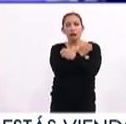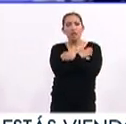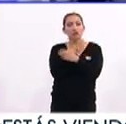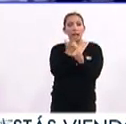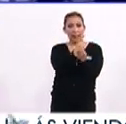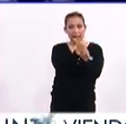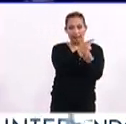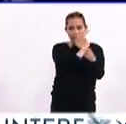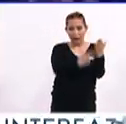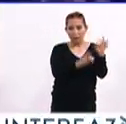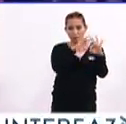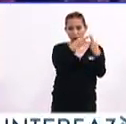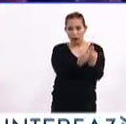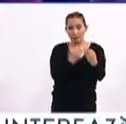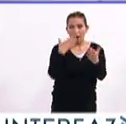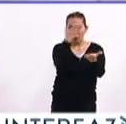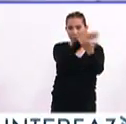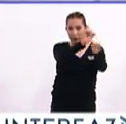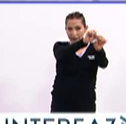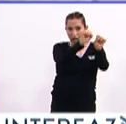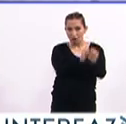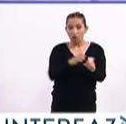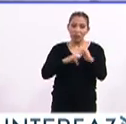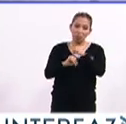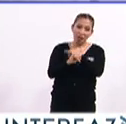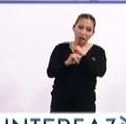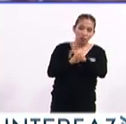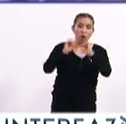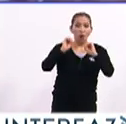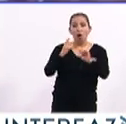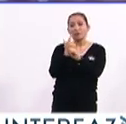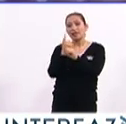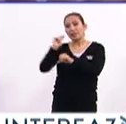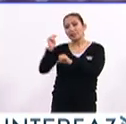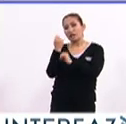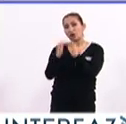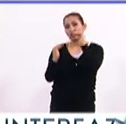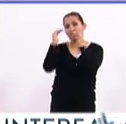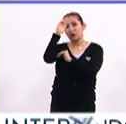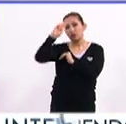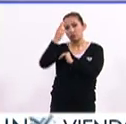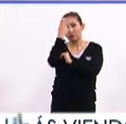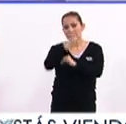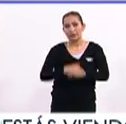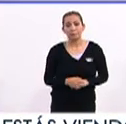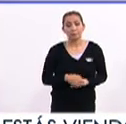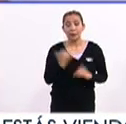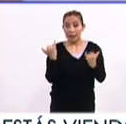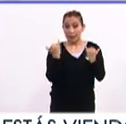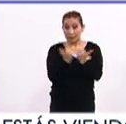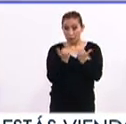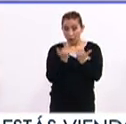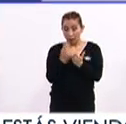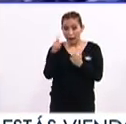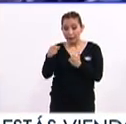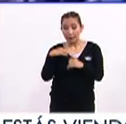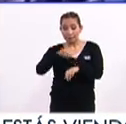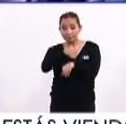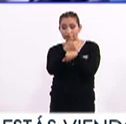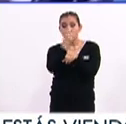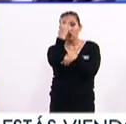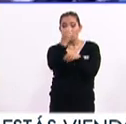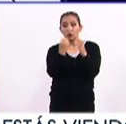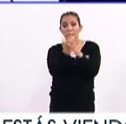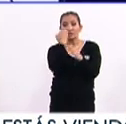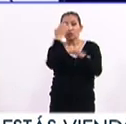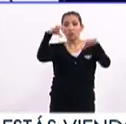en licenciaturas en modalidad presencial, a distancia y carreras técnico superior universitario. De igual manera, se crearán 2